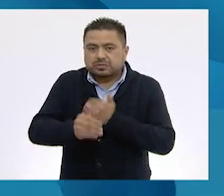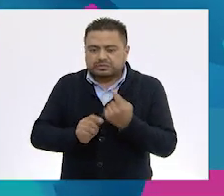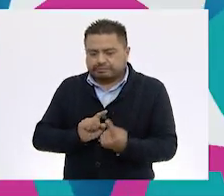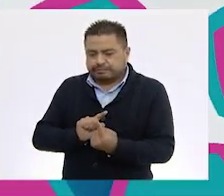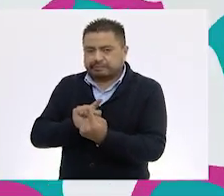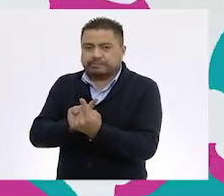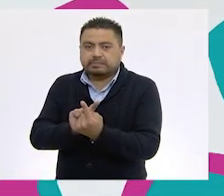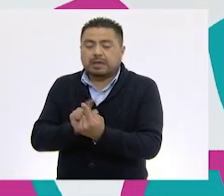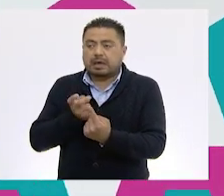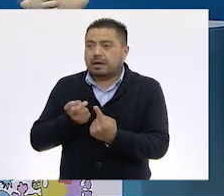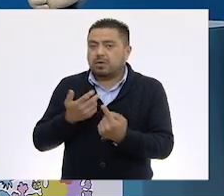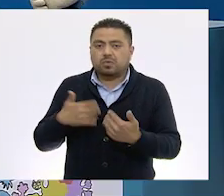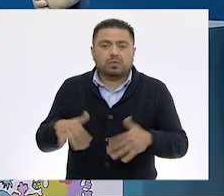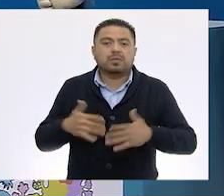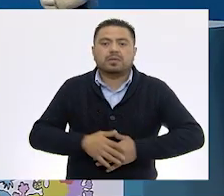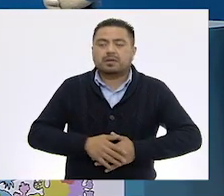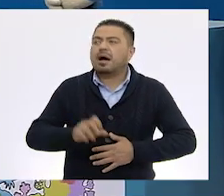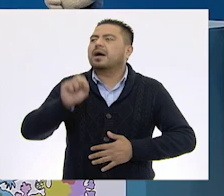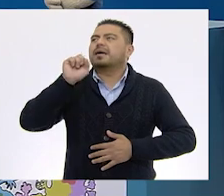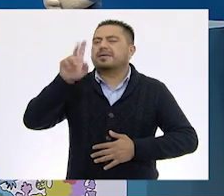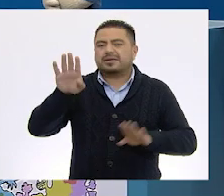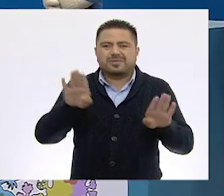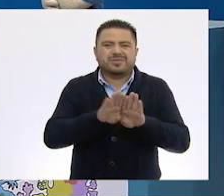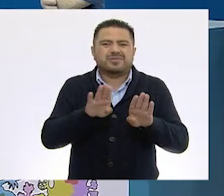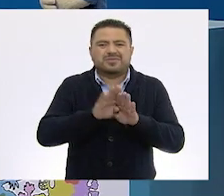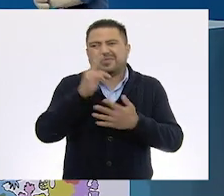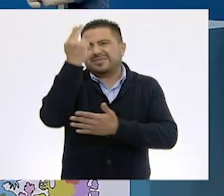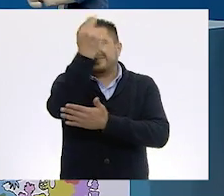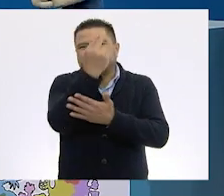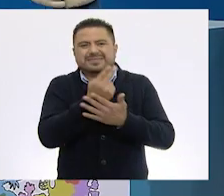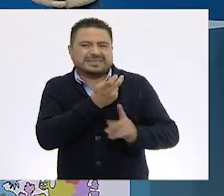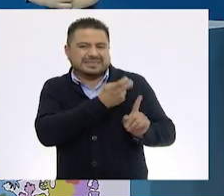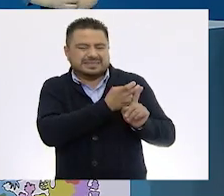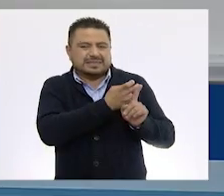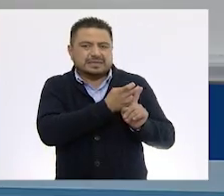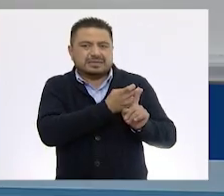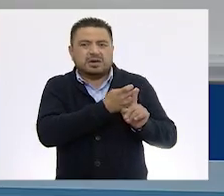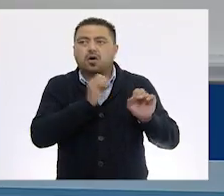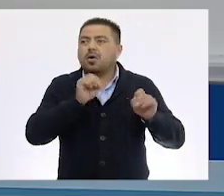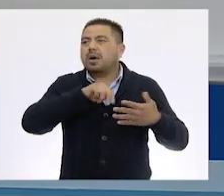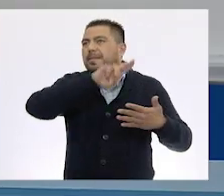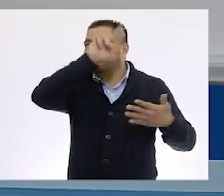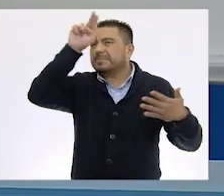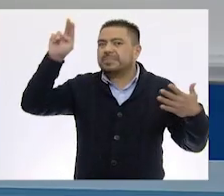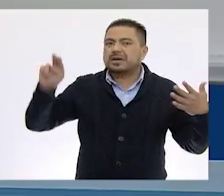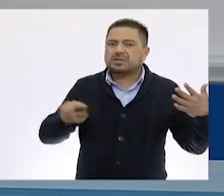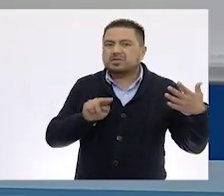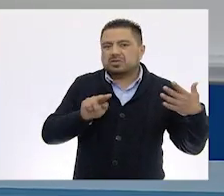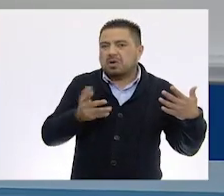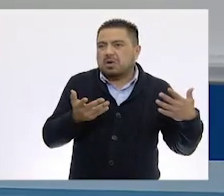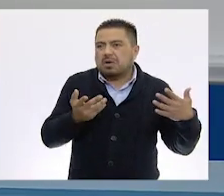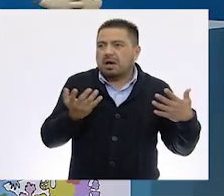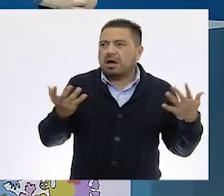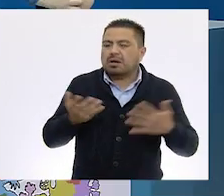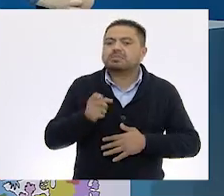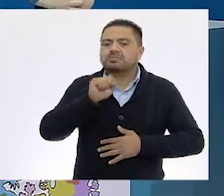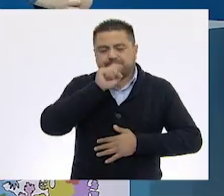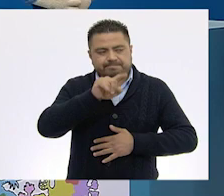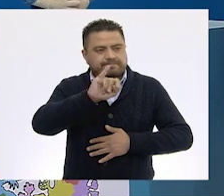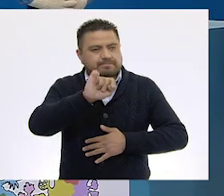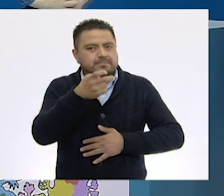directamente. Ok, o sea, como los códices. O las pinturas rupestres.